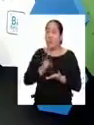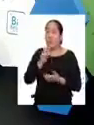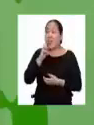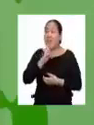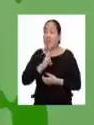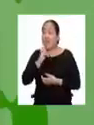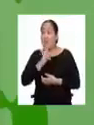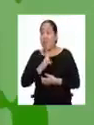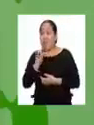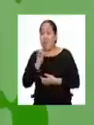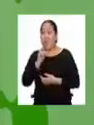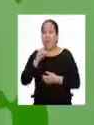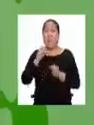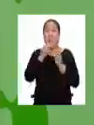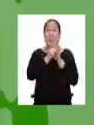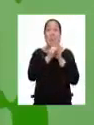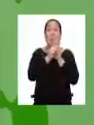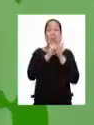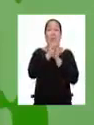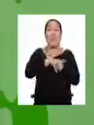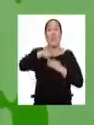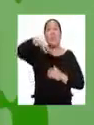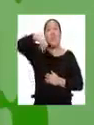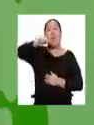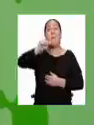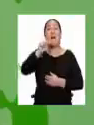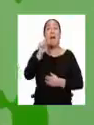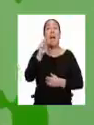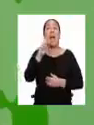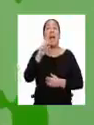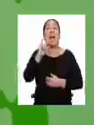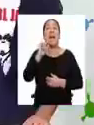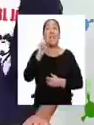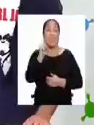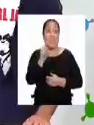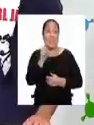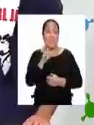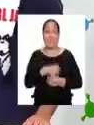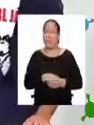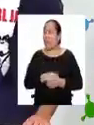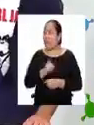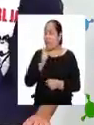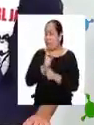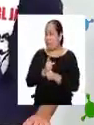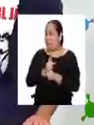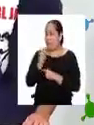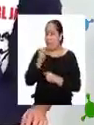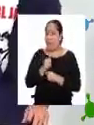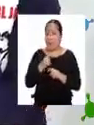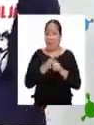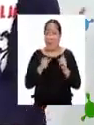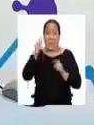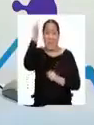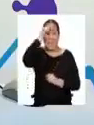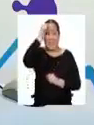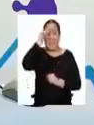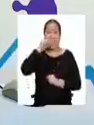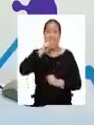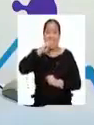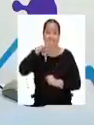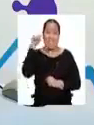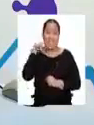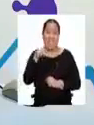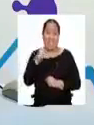como en Matrix. ¿Cómo que Matrix es una película, Diego, no es real? Afirmativo, pero las teorías que ahí plantean sí